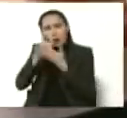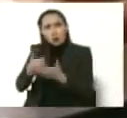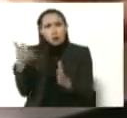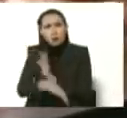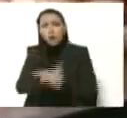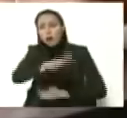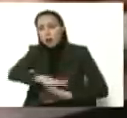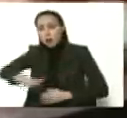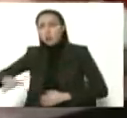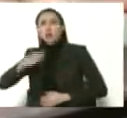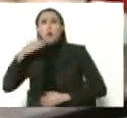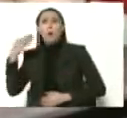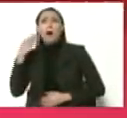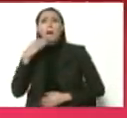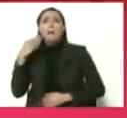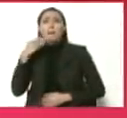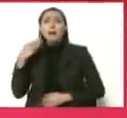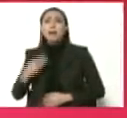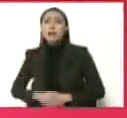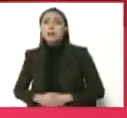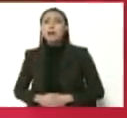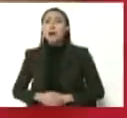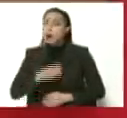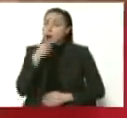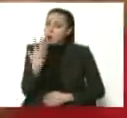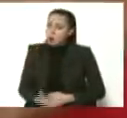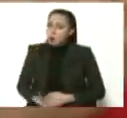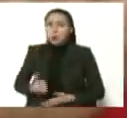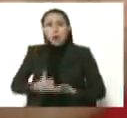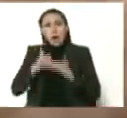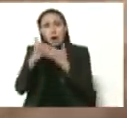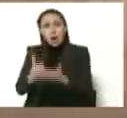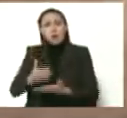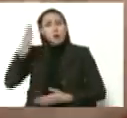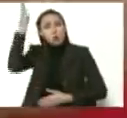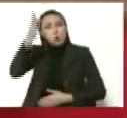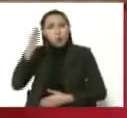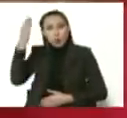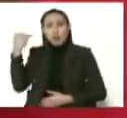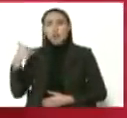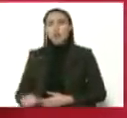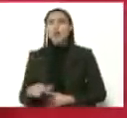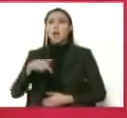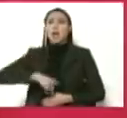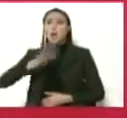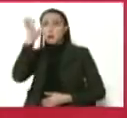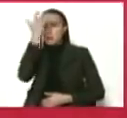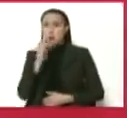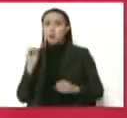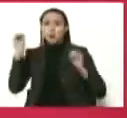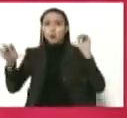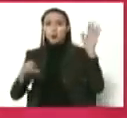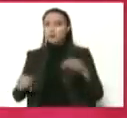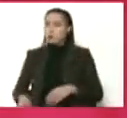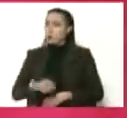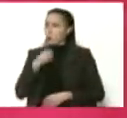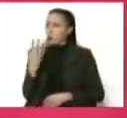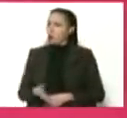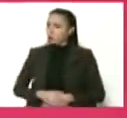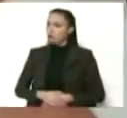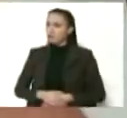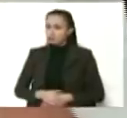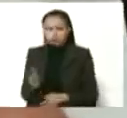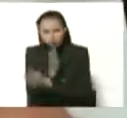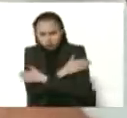niños tengan una experiencia grata que lo ayude a la formación de la conciencia y de la personalidad en estos carnavales. Correcto, agradable. Muy bien, Ernesto,